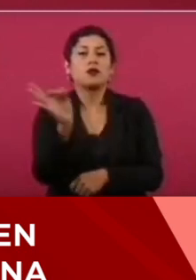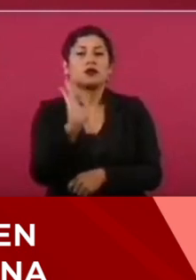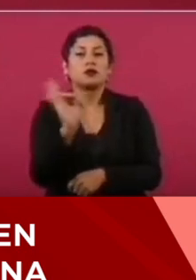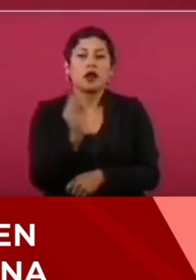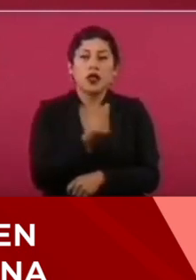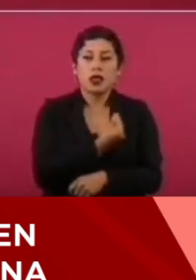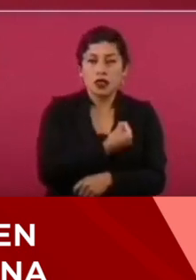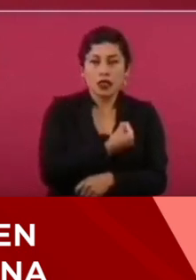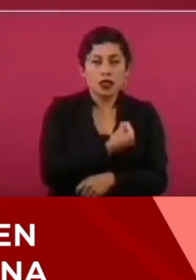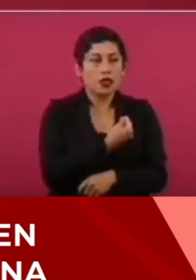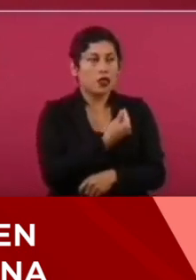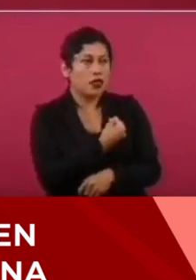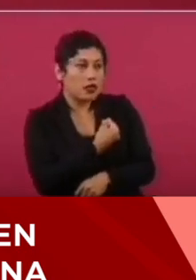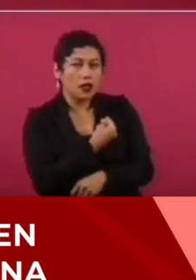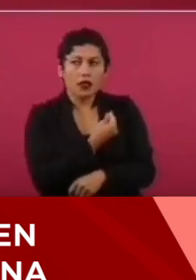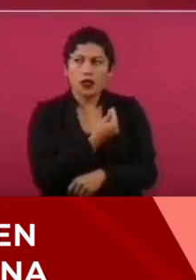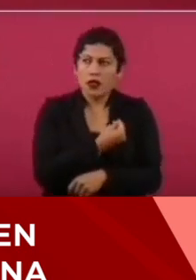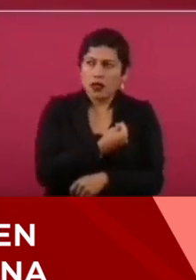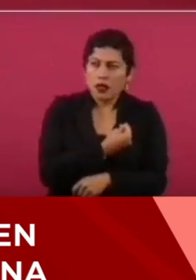se acepta